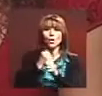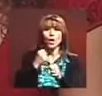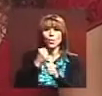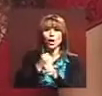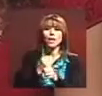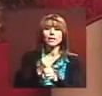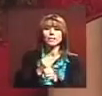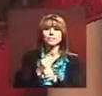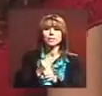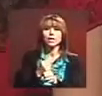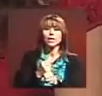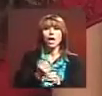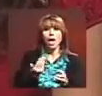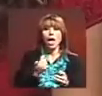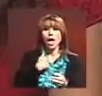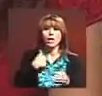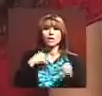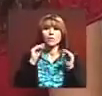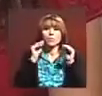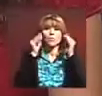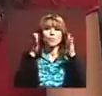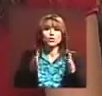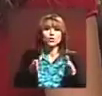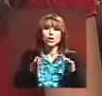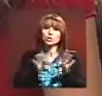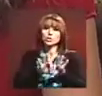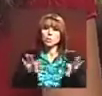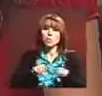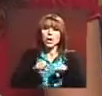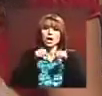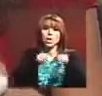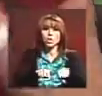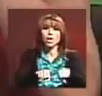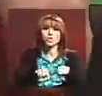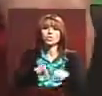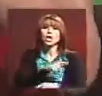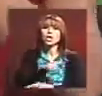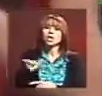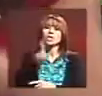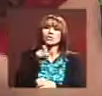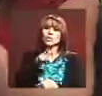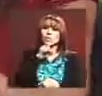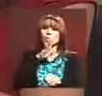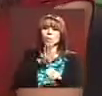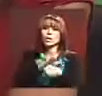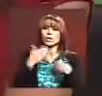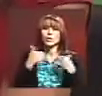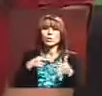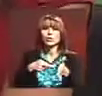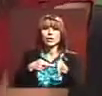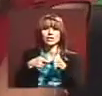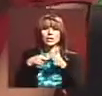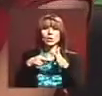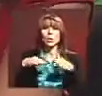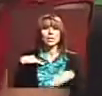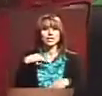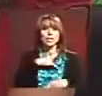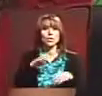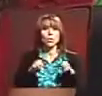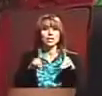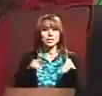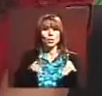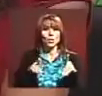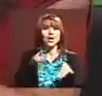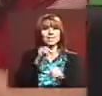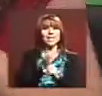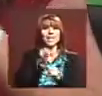realidad. Tenemos docentes graduados que por lo general tienen que cumplir todo un requisito que es el Ministerio de Educación, el ente principal